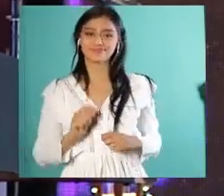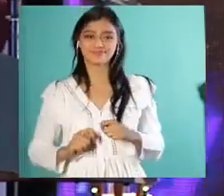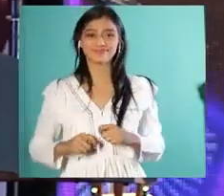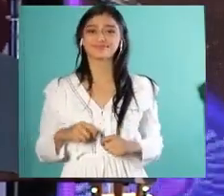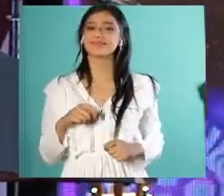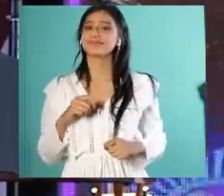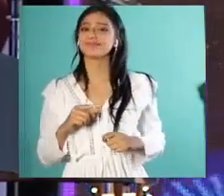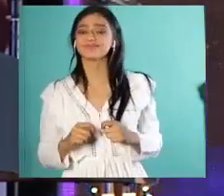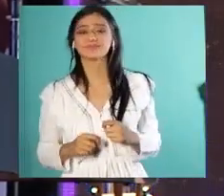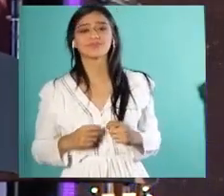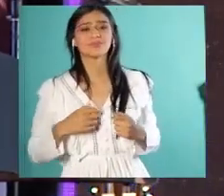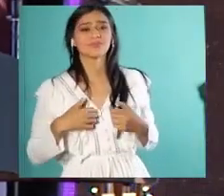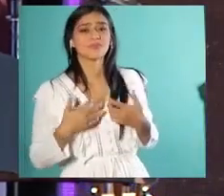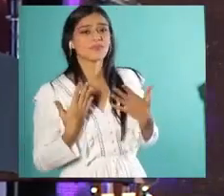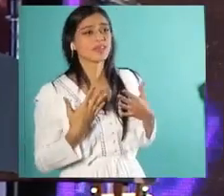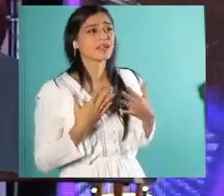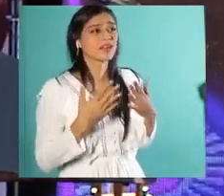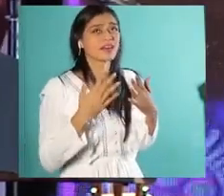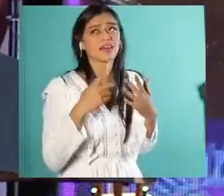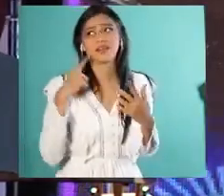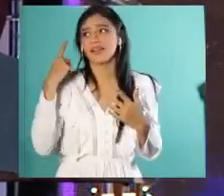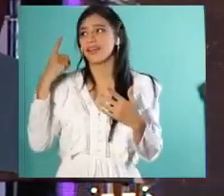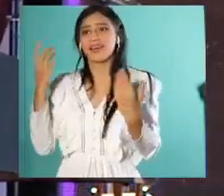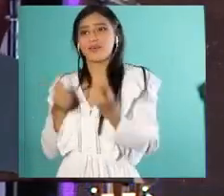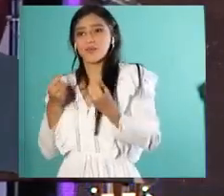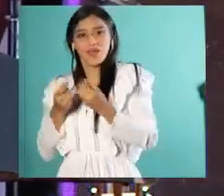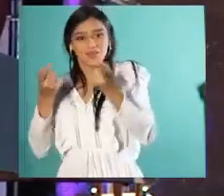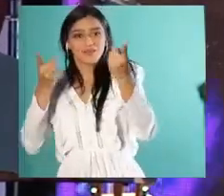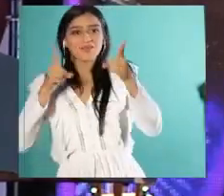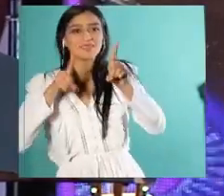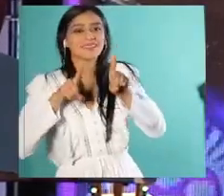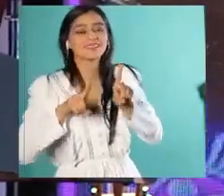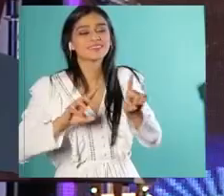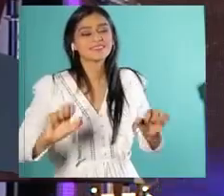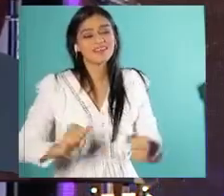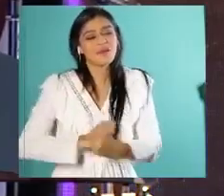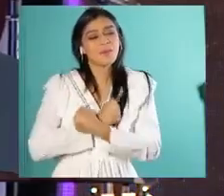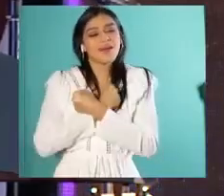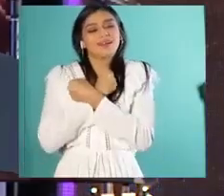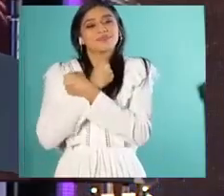No te pierdas lo que puede pasar si amas.